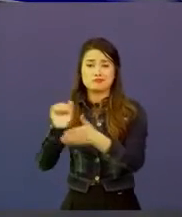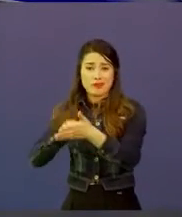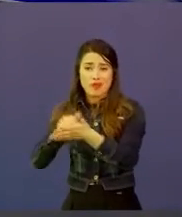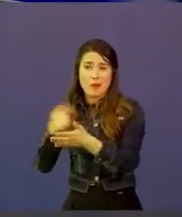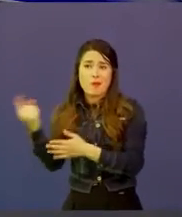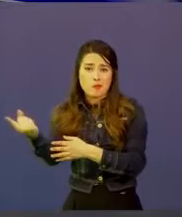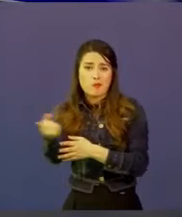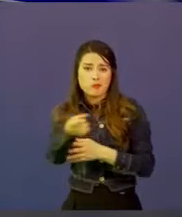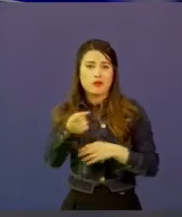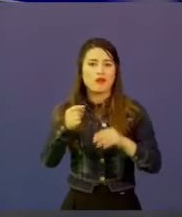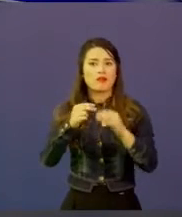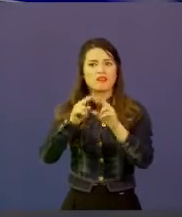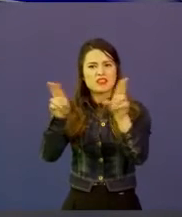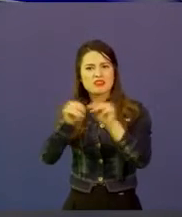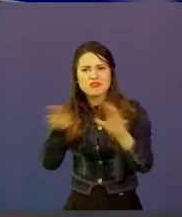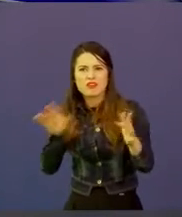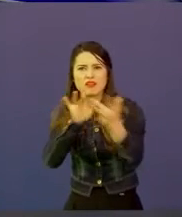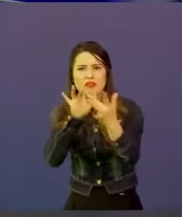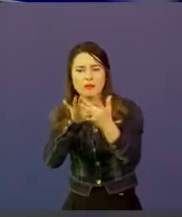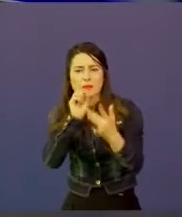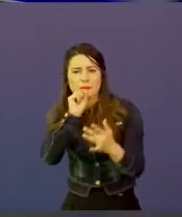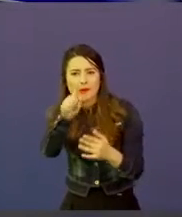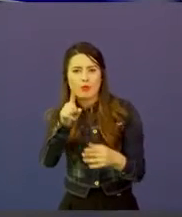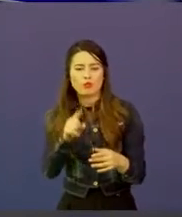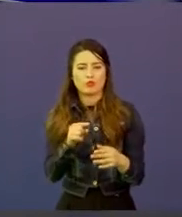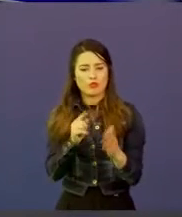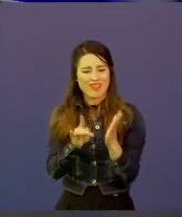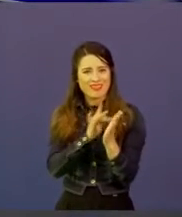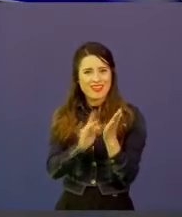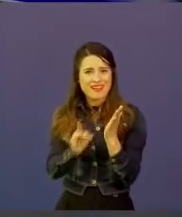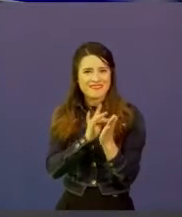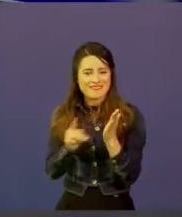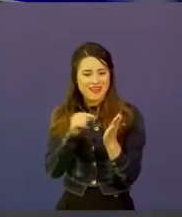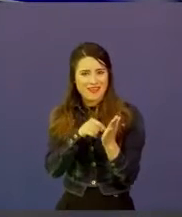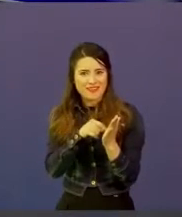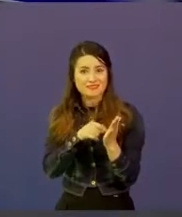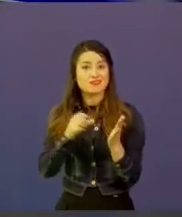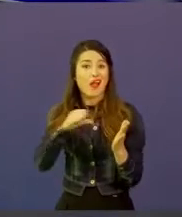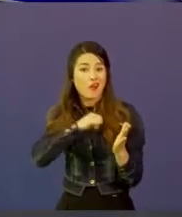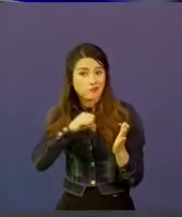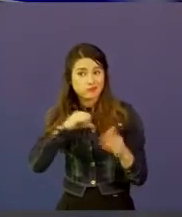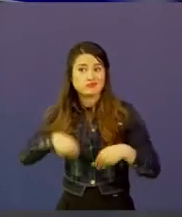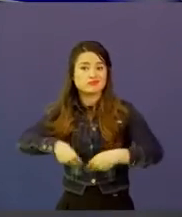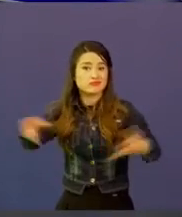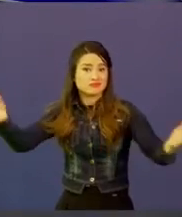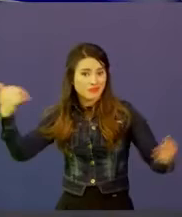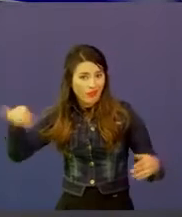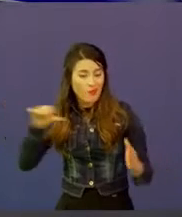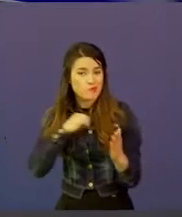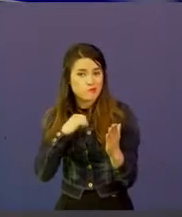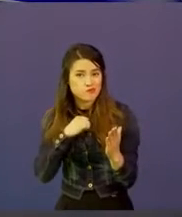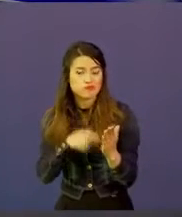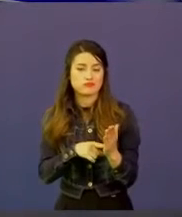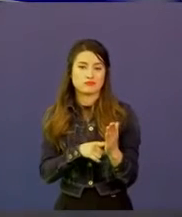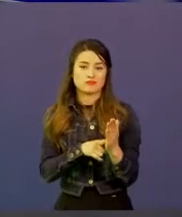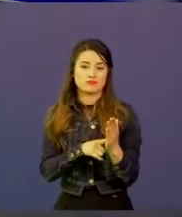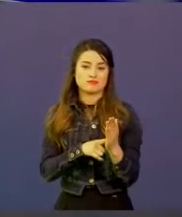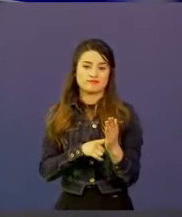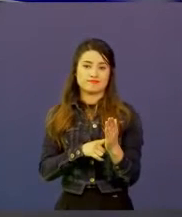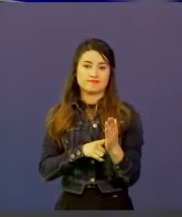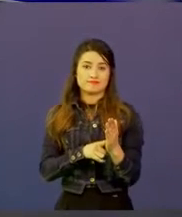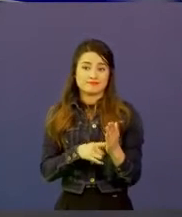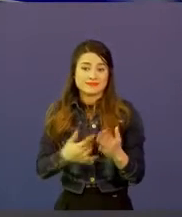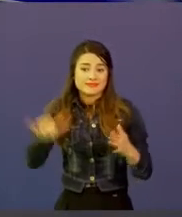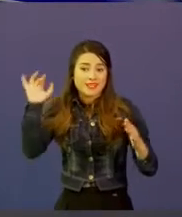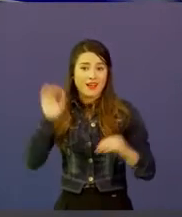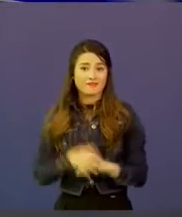diferentes asesores que nos pueden proveer, las tabletas o los dispositivos los tenemos, contamos con ellos, y lo demás es